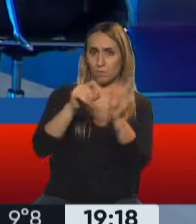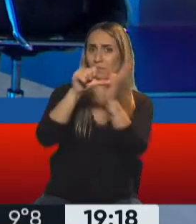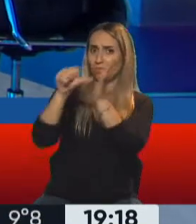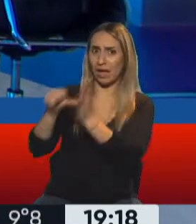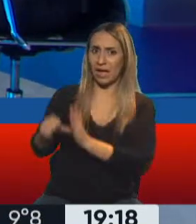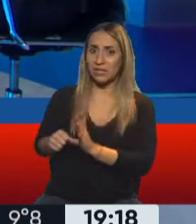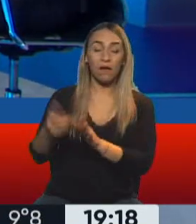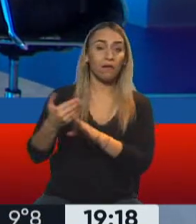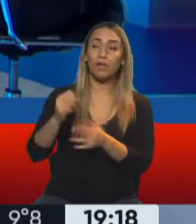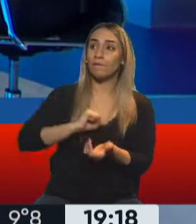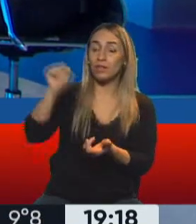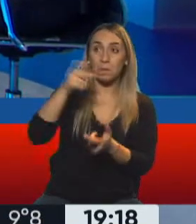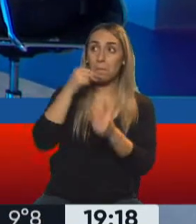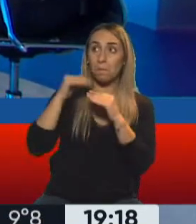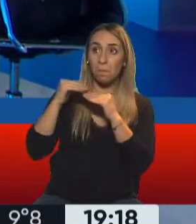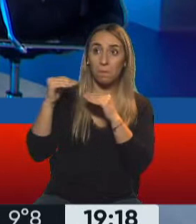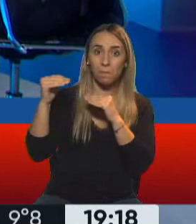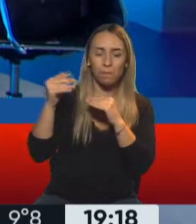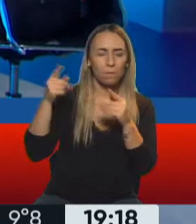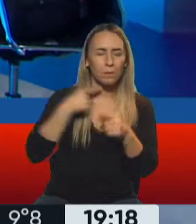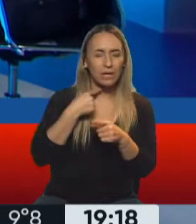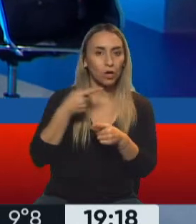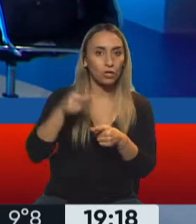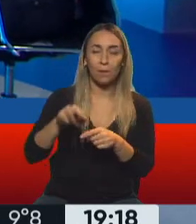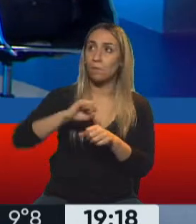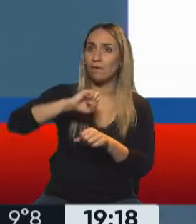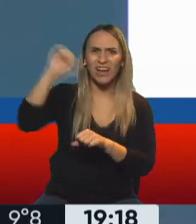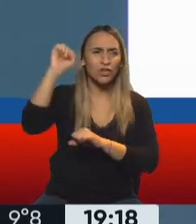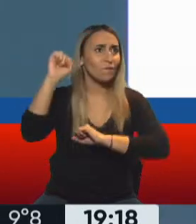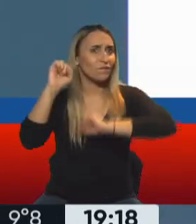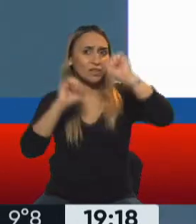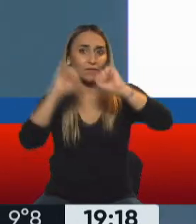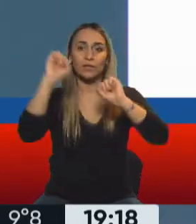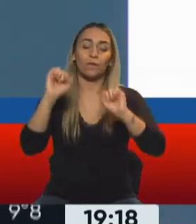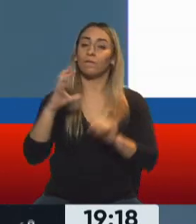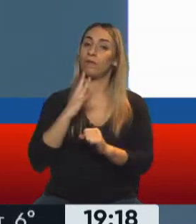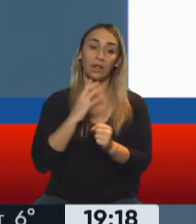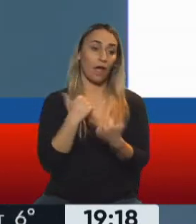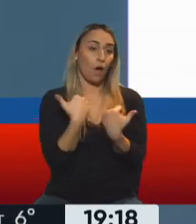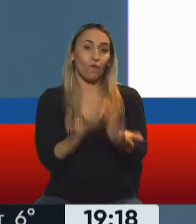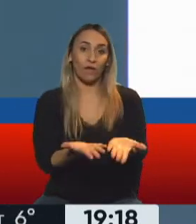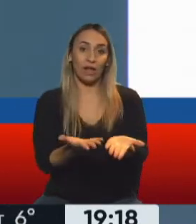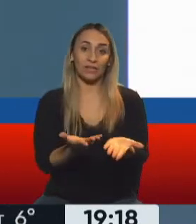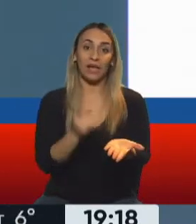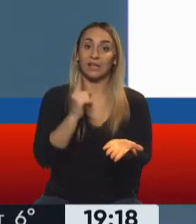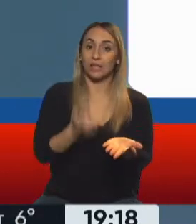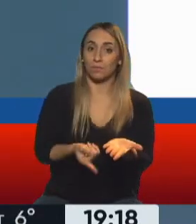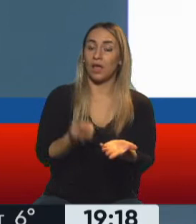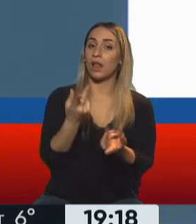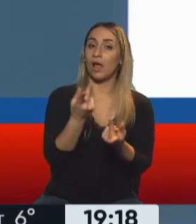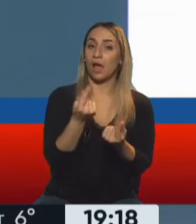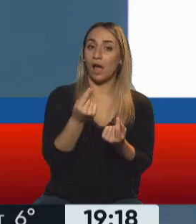no tenían problema con la inflación vuelven a tenerla en un contexto de falta de oferta y aumento del precio de los commodities a